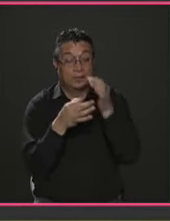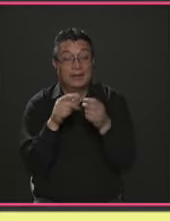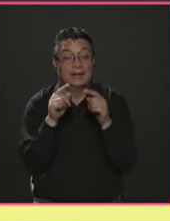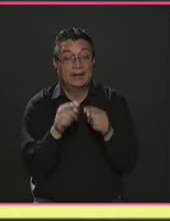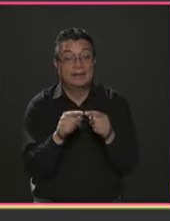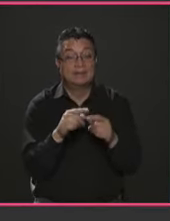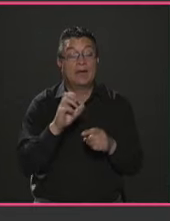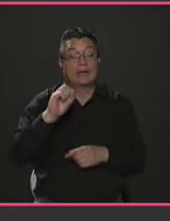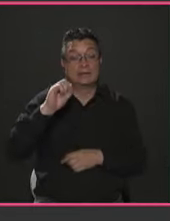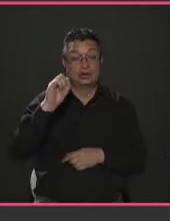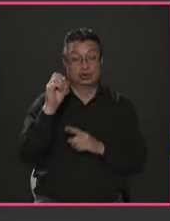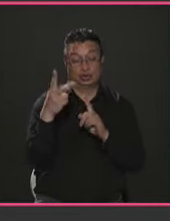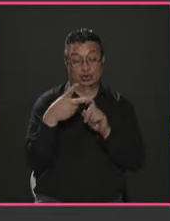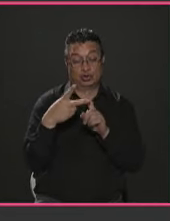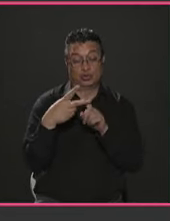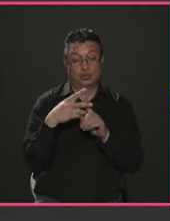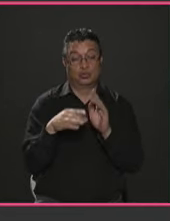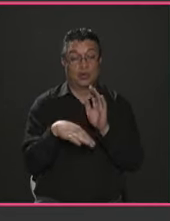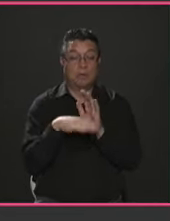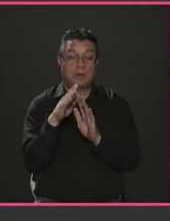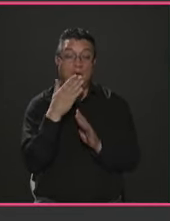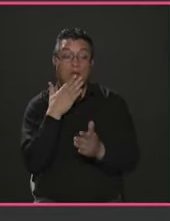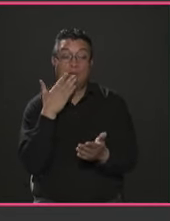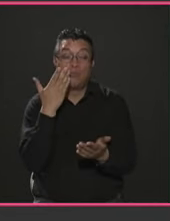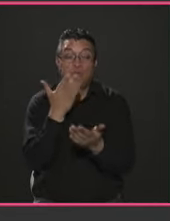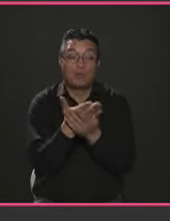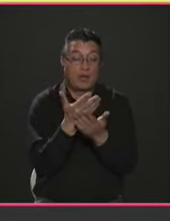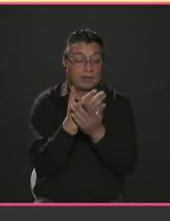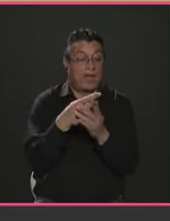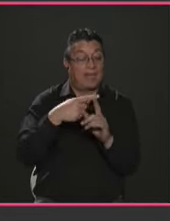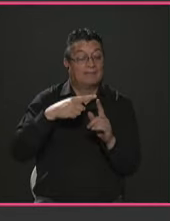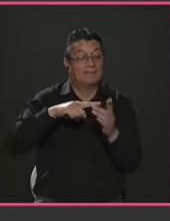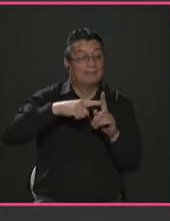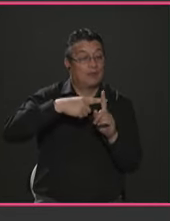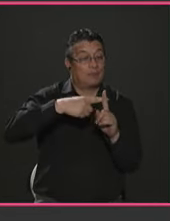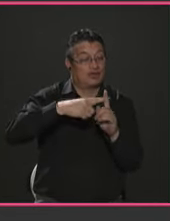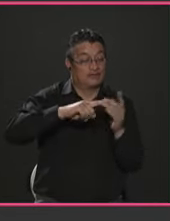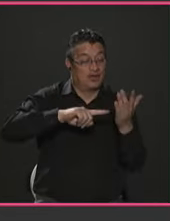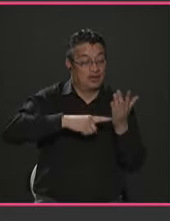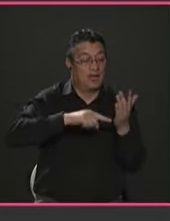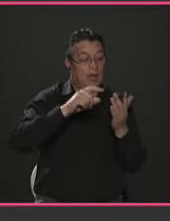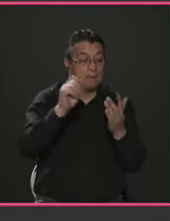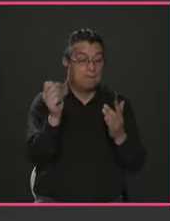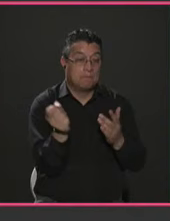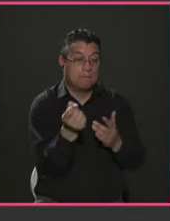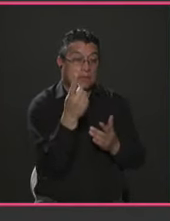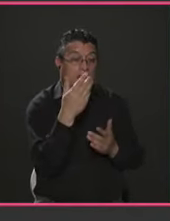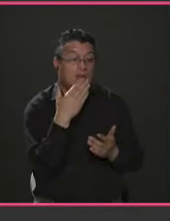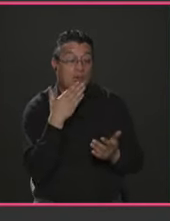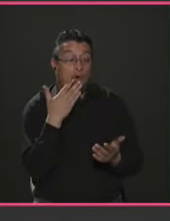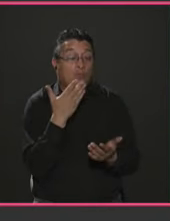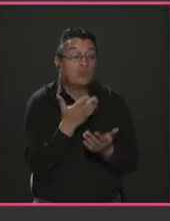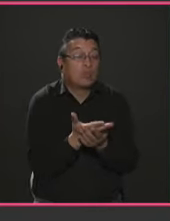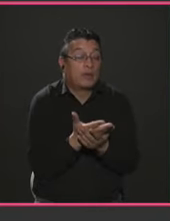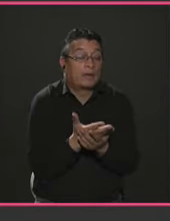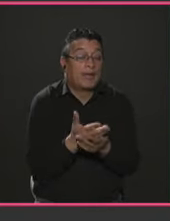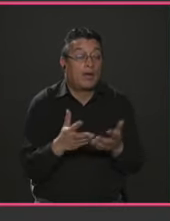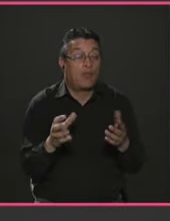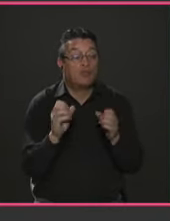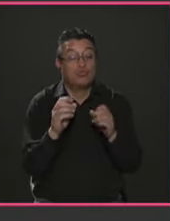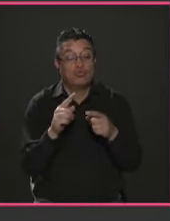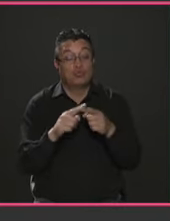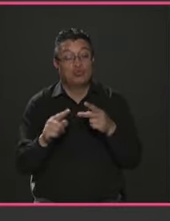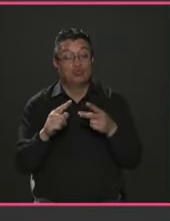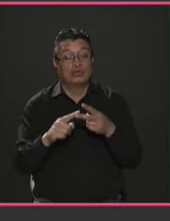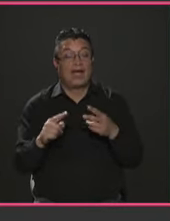segunda propuesta más desde cierto Tecno optimismo digamos y la primera propuesta más desde muchas veces